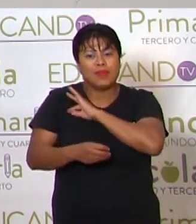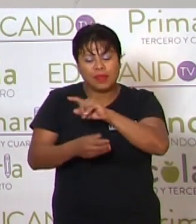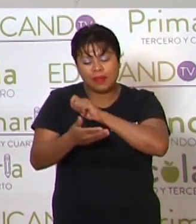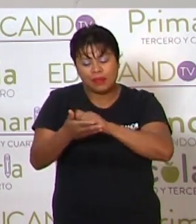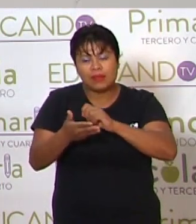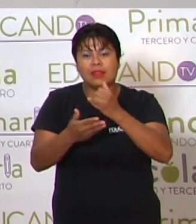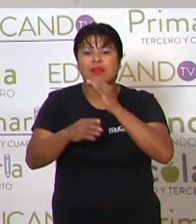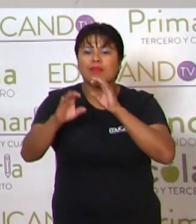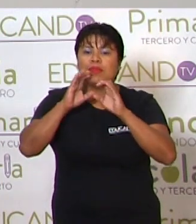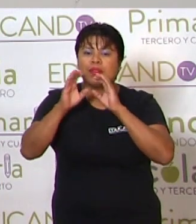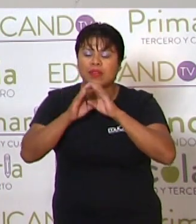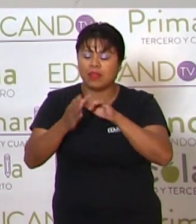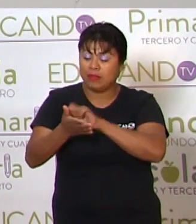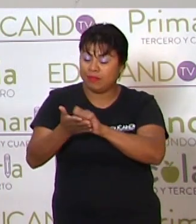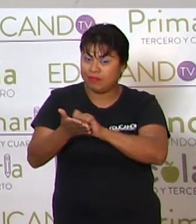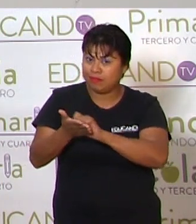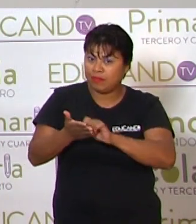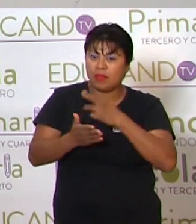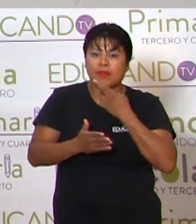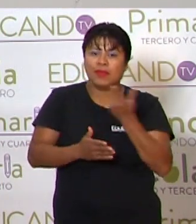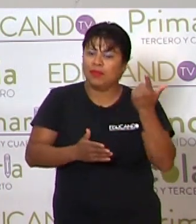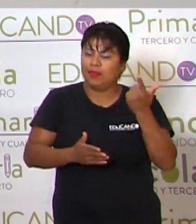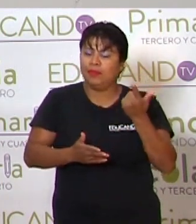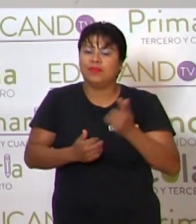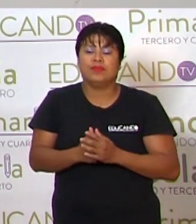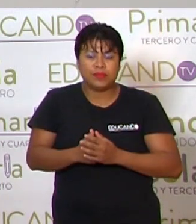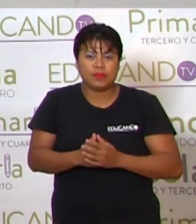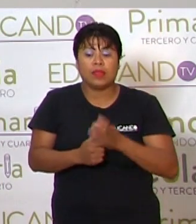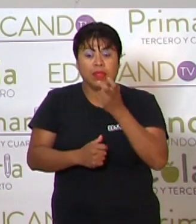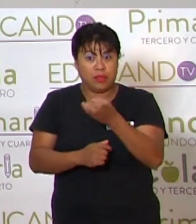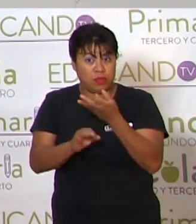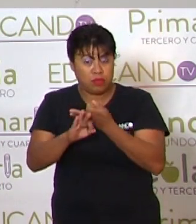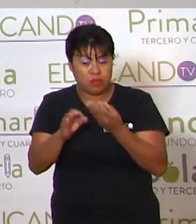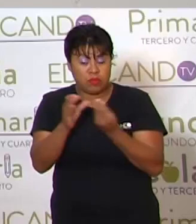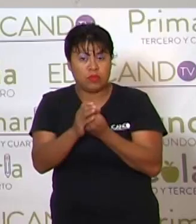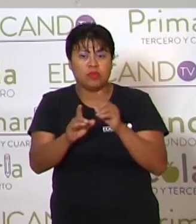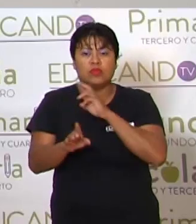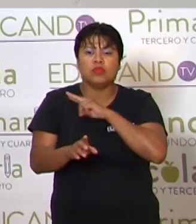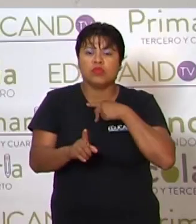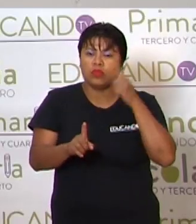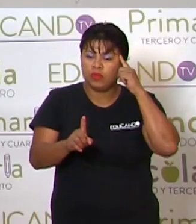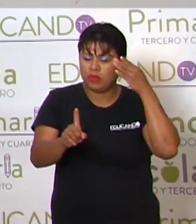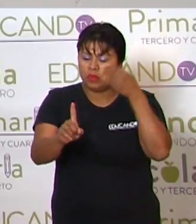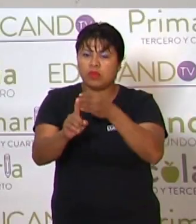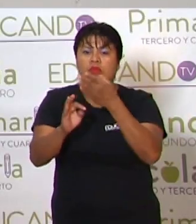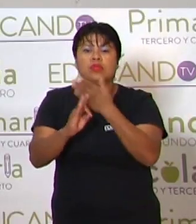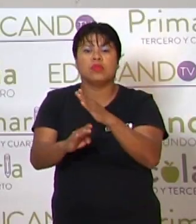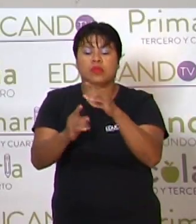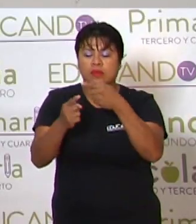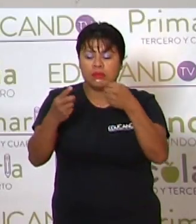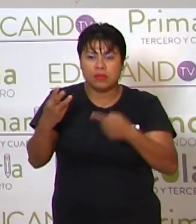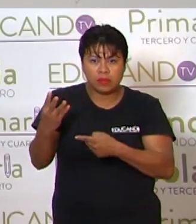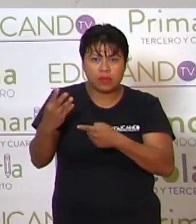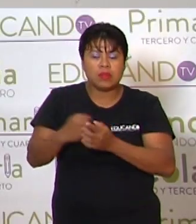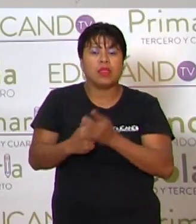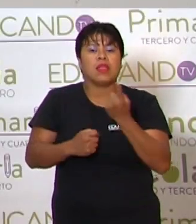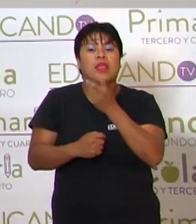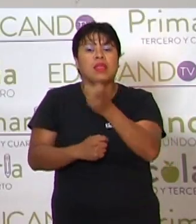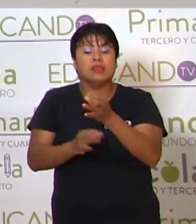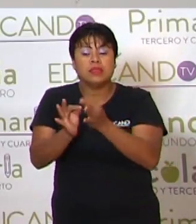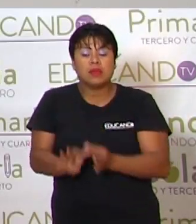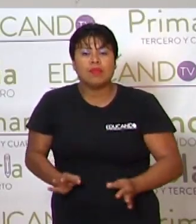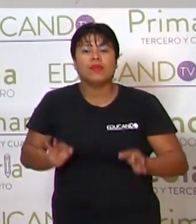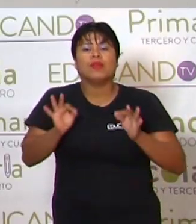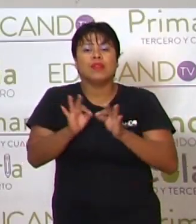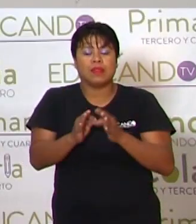y comunicar de forma escrita de la mejor manera. En esta sesión nos vamos a enfocar a unas herramientas también que son